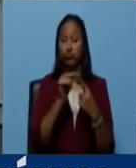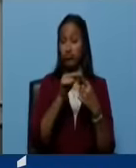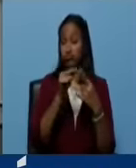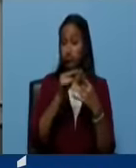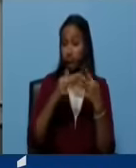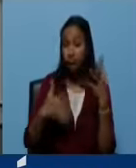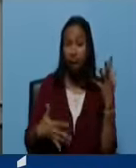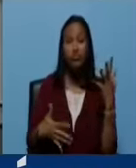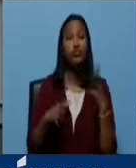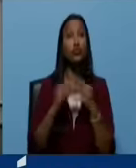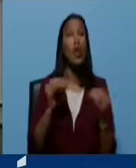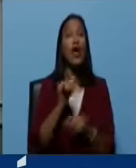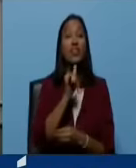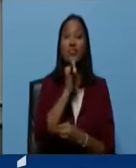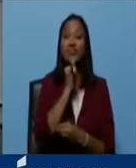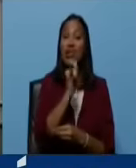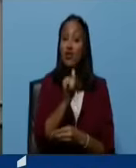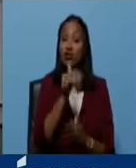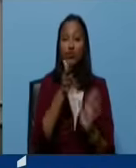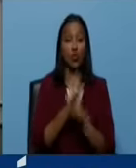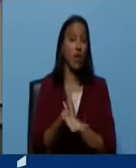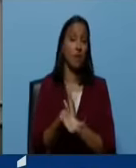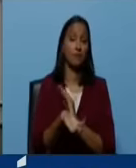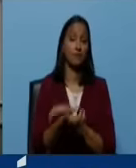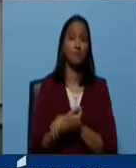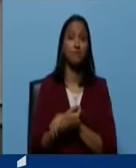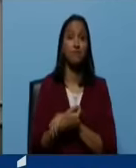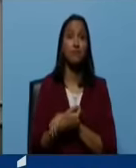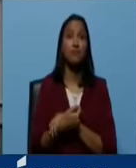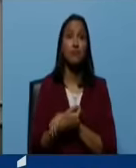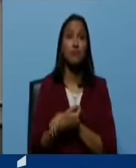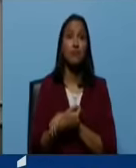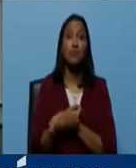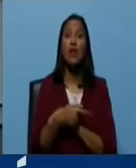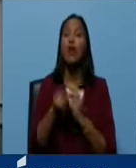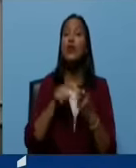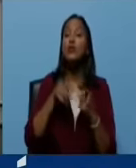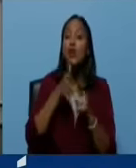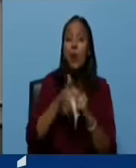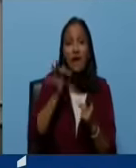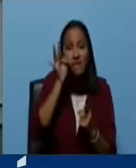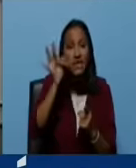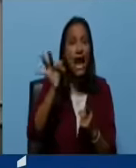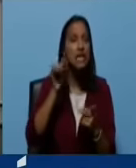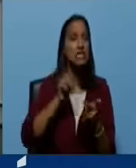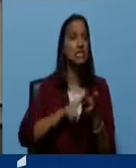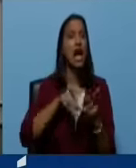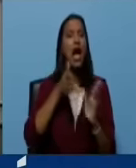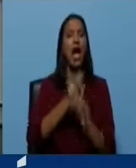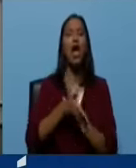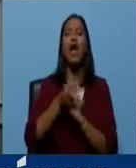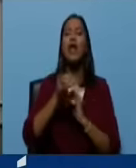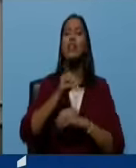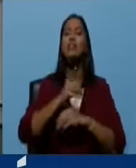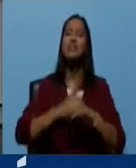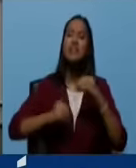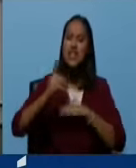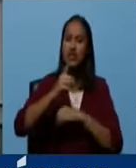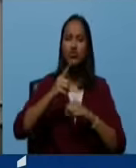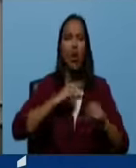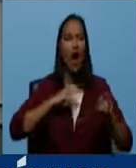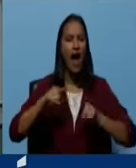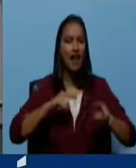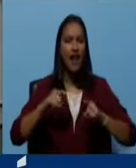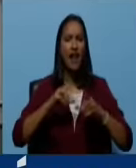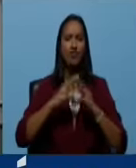atención a la víctima de ninguna fiscalía en nuestro país, ni en la Dirección General de Defensa de Derechos Humanos, ni en